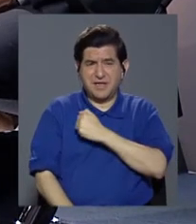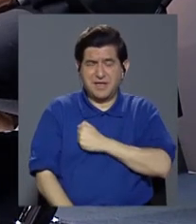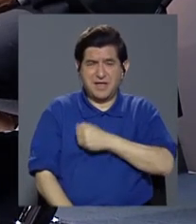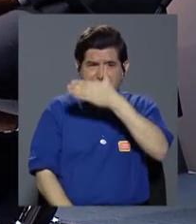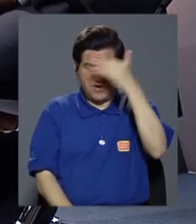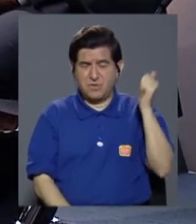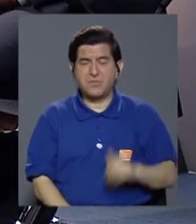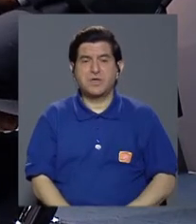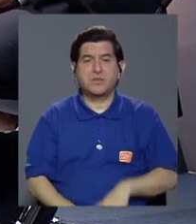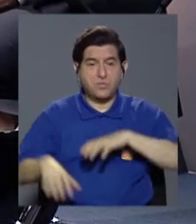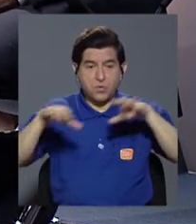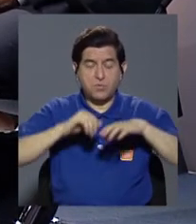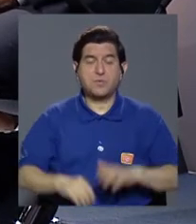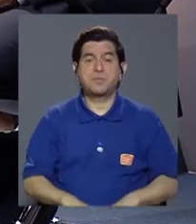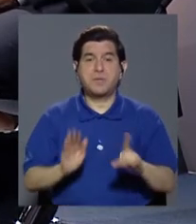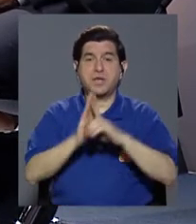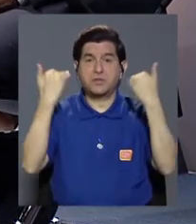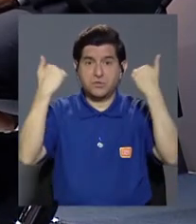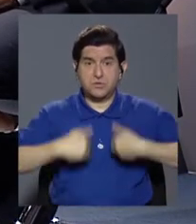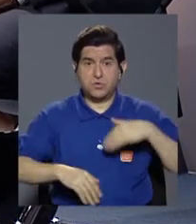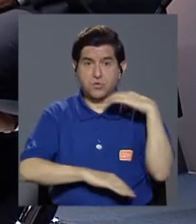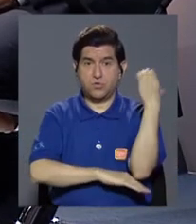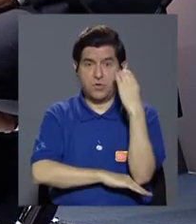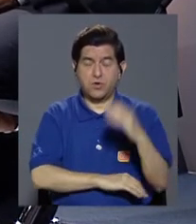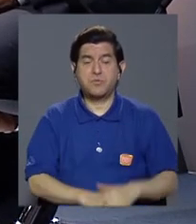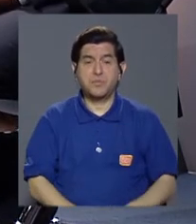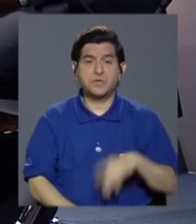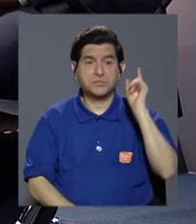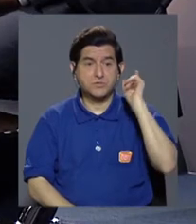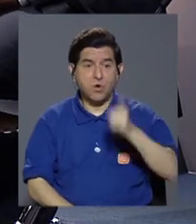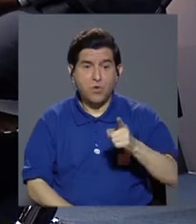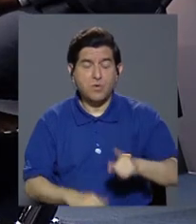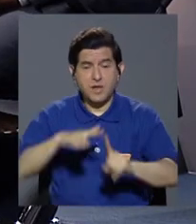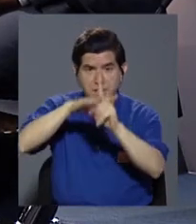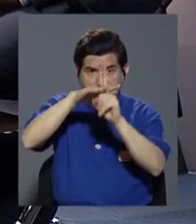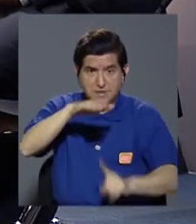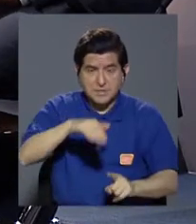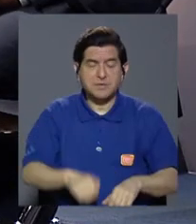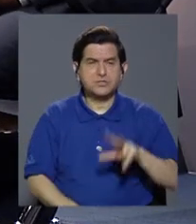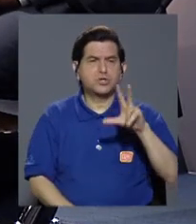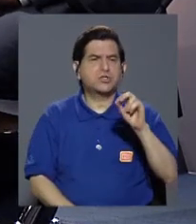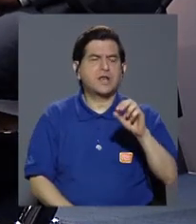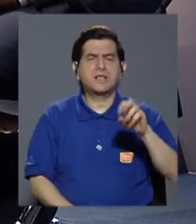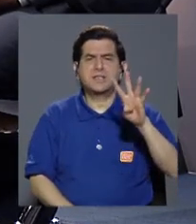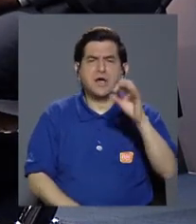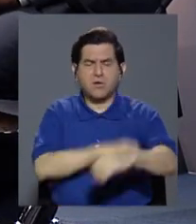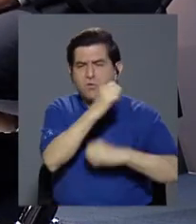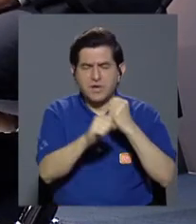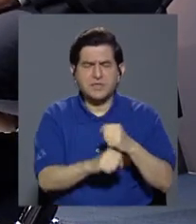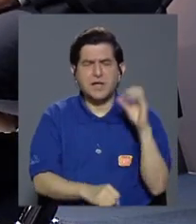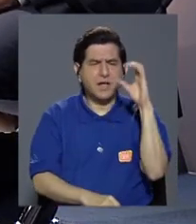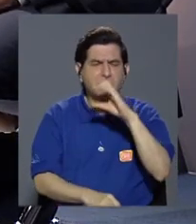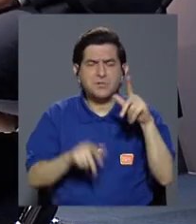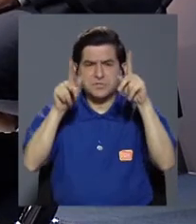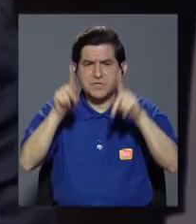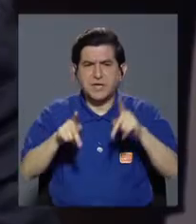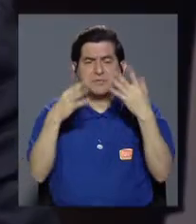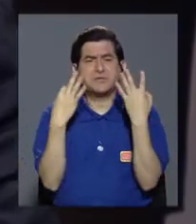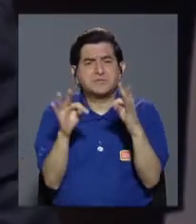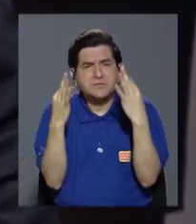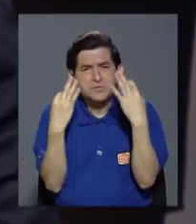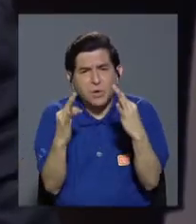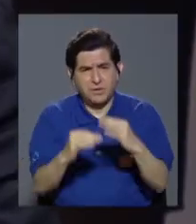humanos en colombia y particularmente las víctimas de desaparición forzada llevan 30 ó 40 años exigiendo la búsqueda de los desaparecidos